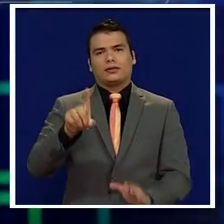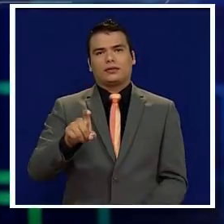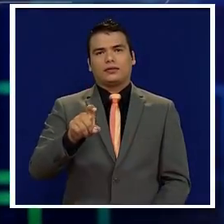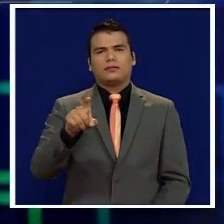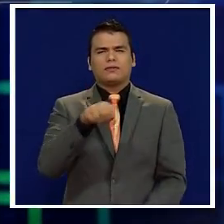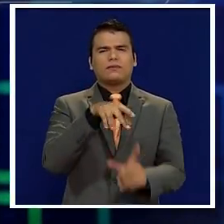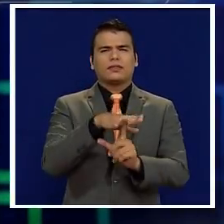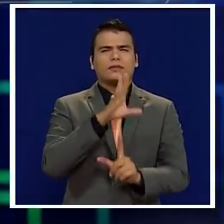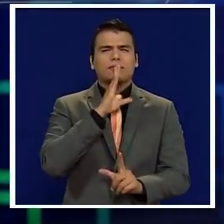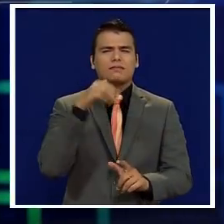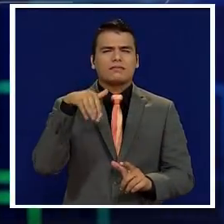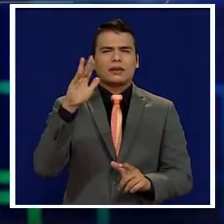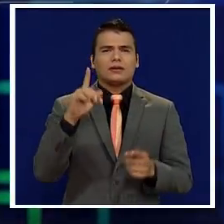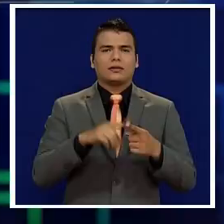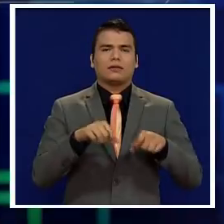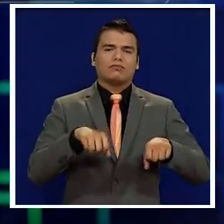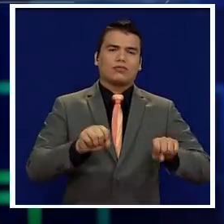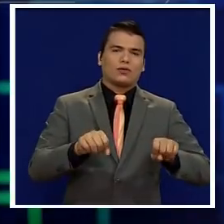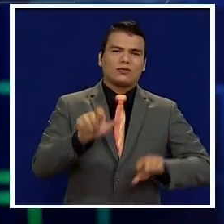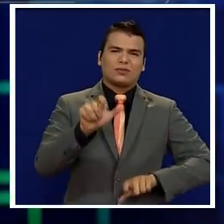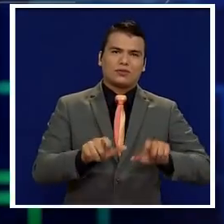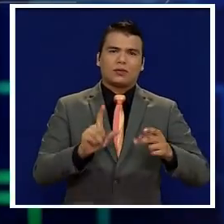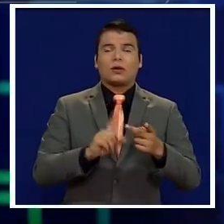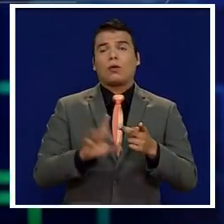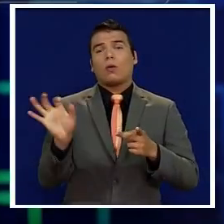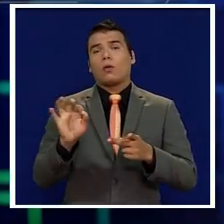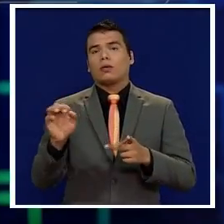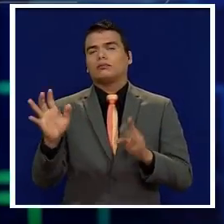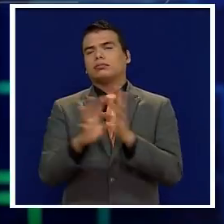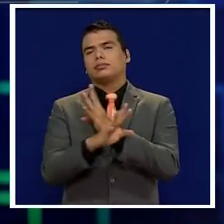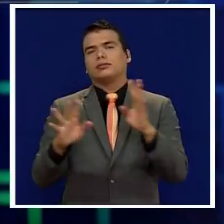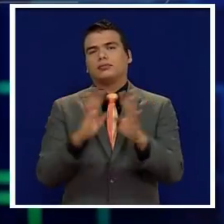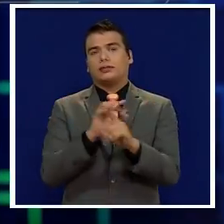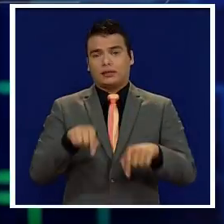son motociclistas y peatones. En Cali, a propósito, se presentó